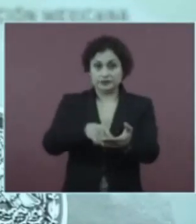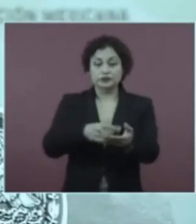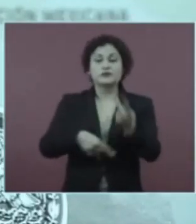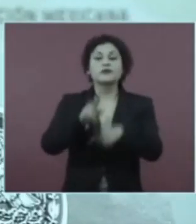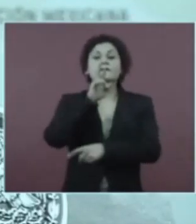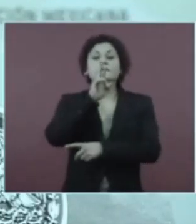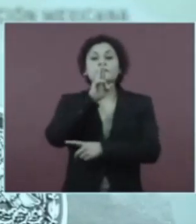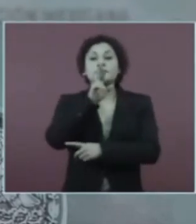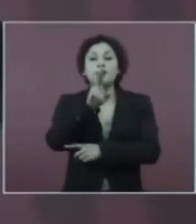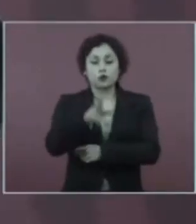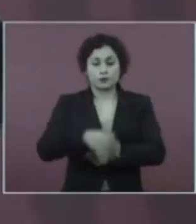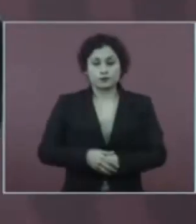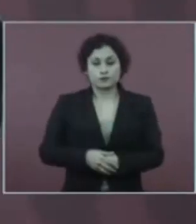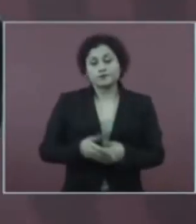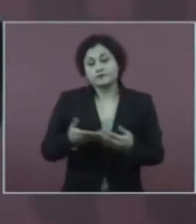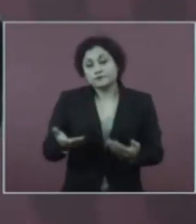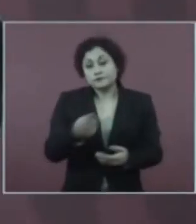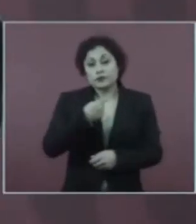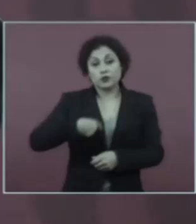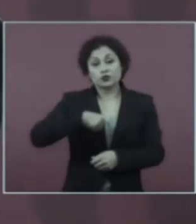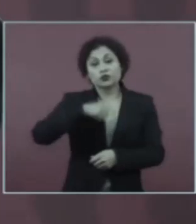No como hubiésemos deseado,